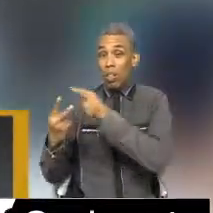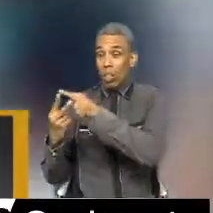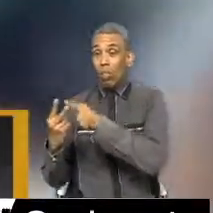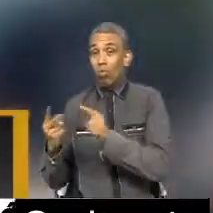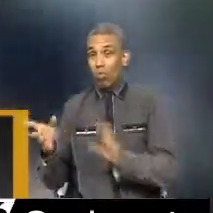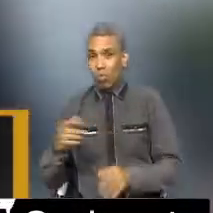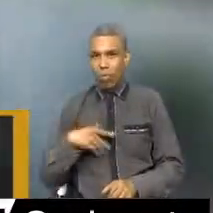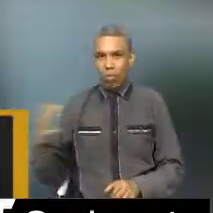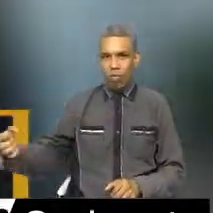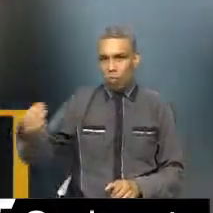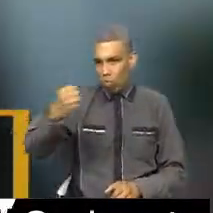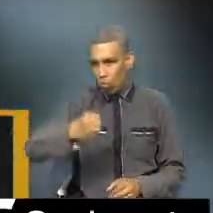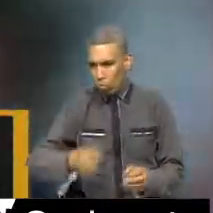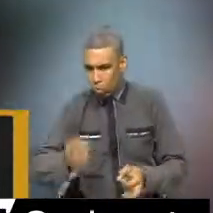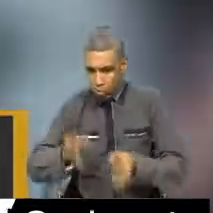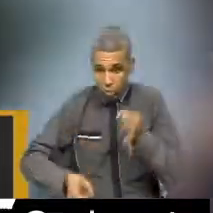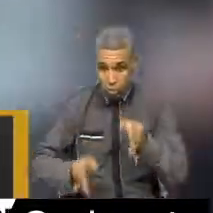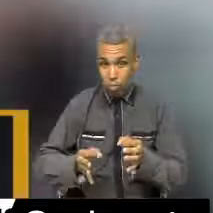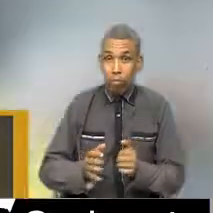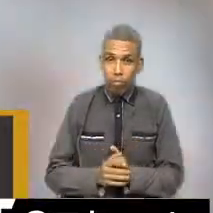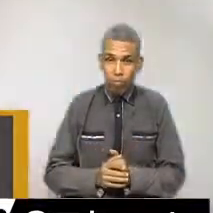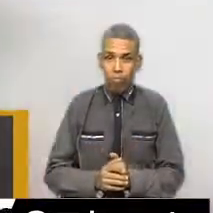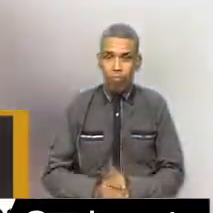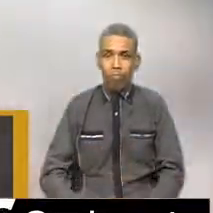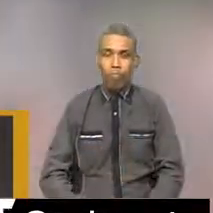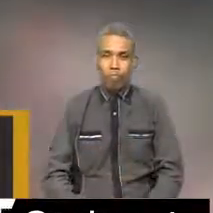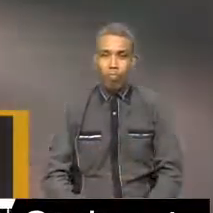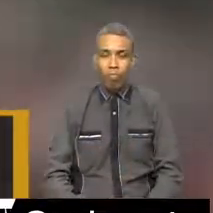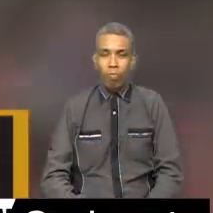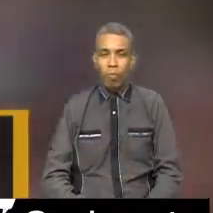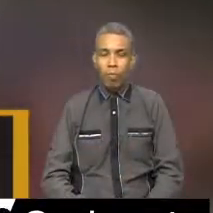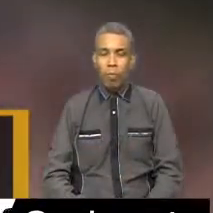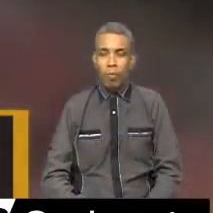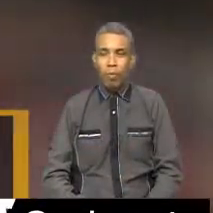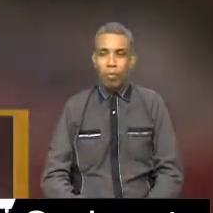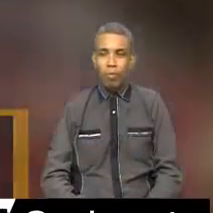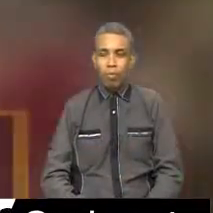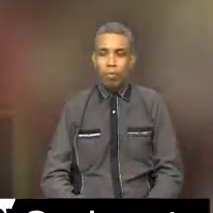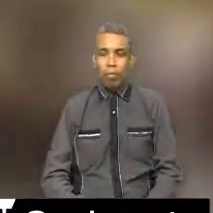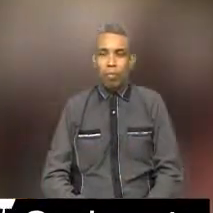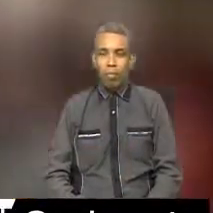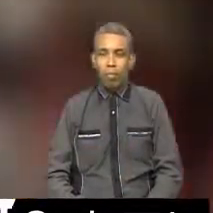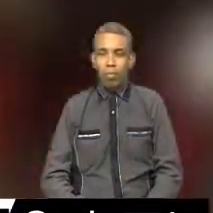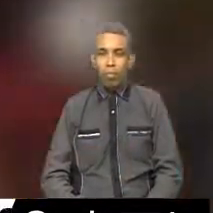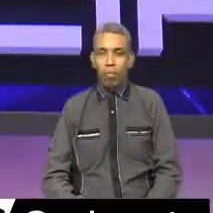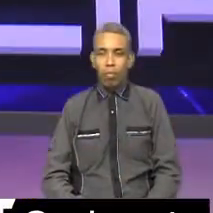hurto y fueron dejados ante la autoridad competente para definir su situación jurídica.